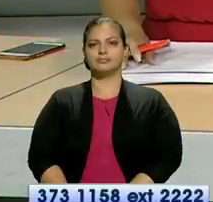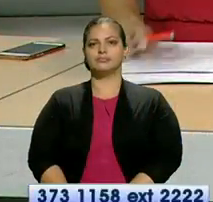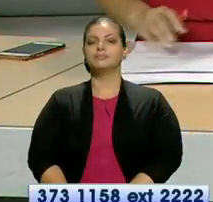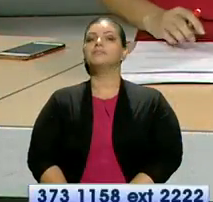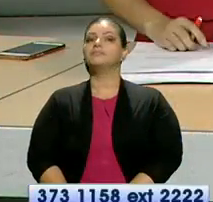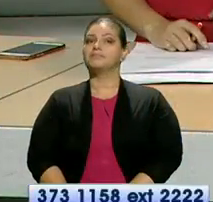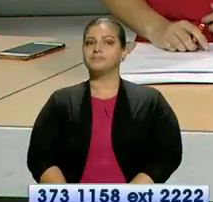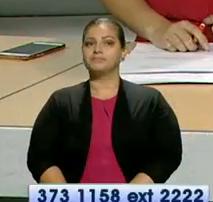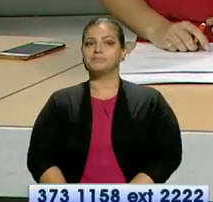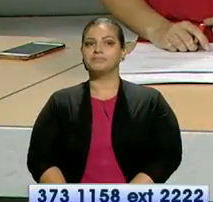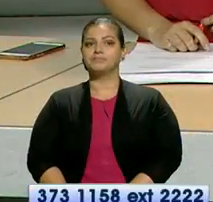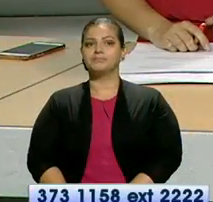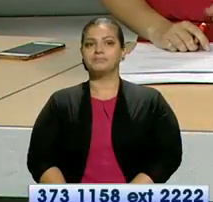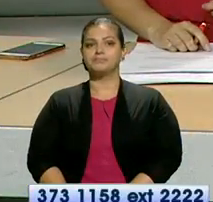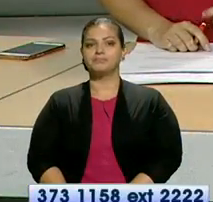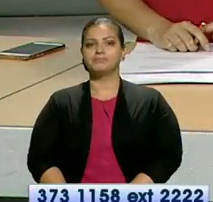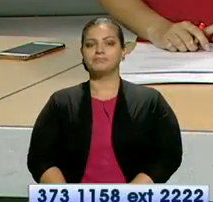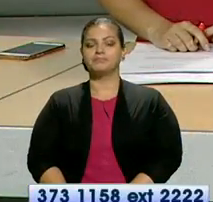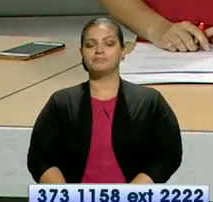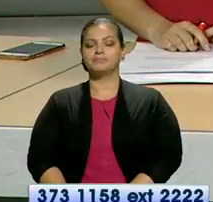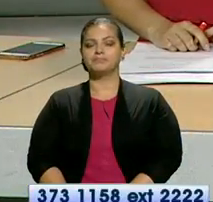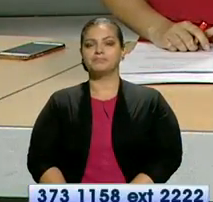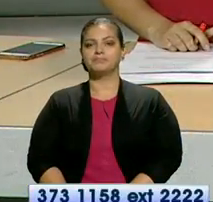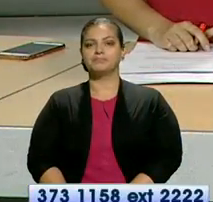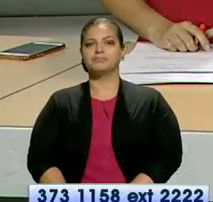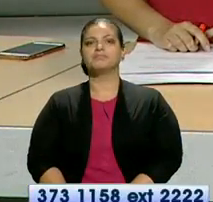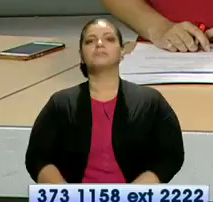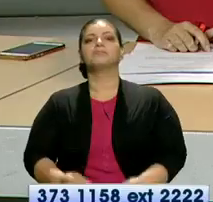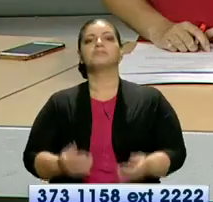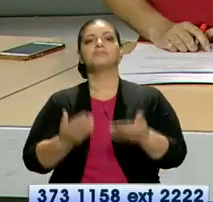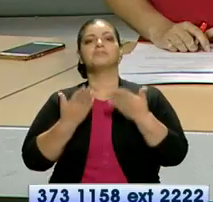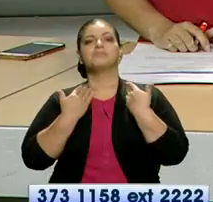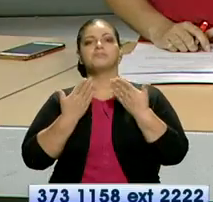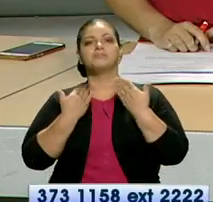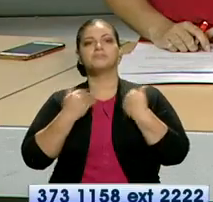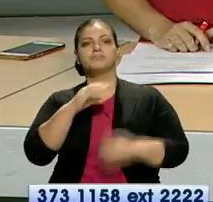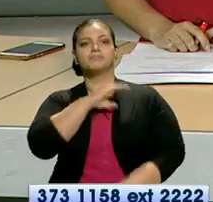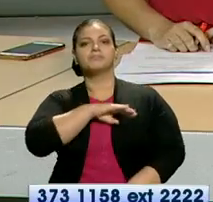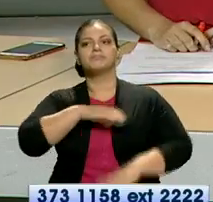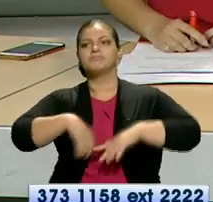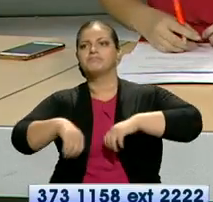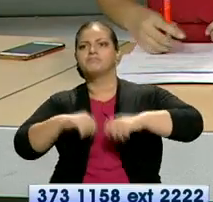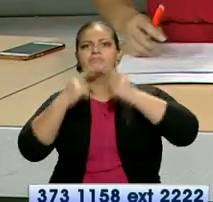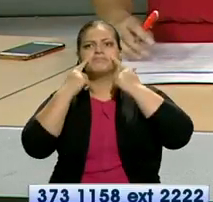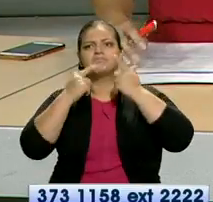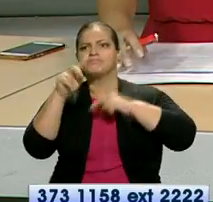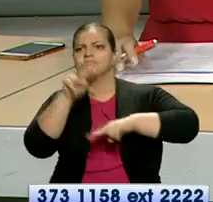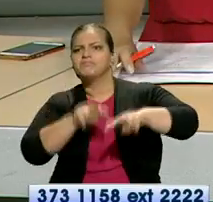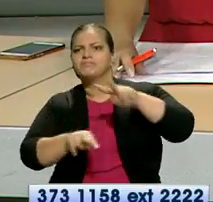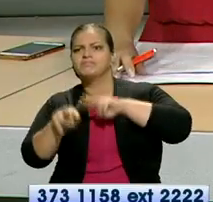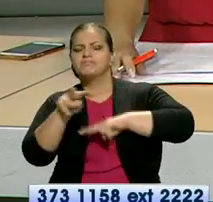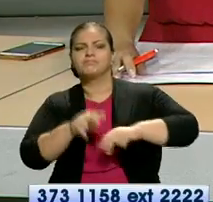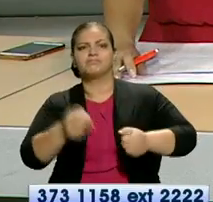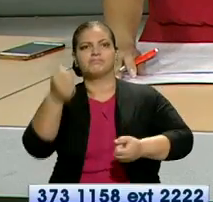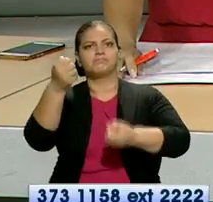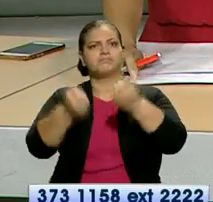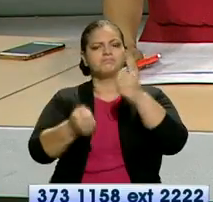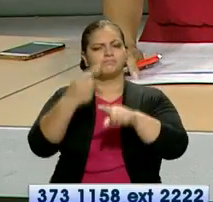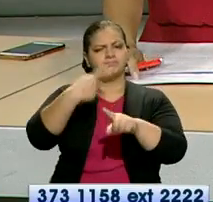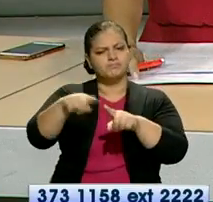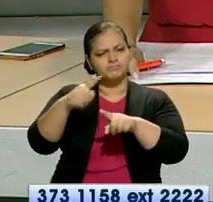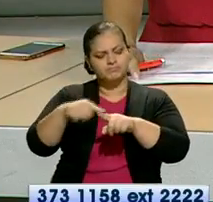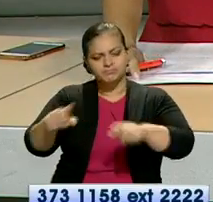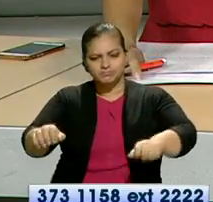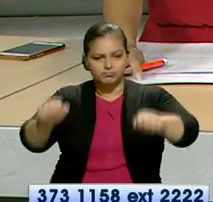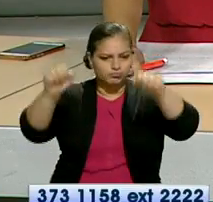Varios operativos denominados Fortaleza fueron ejecutados en la ciudad de Guayaquil. Diversos vehículos con inconsistencia fueron retenidos y